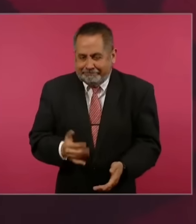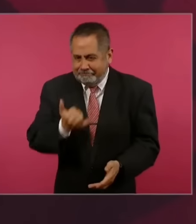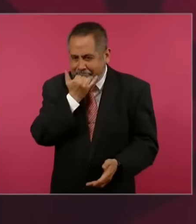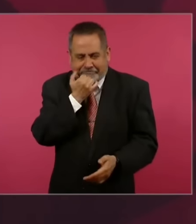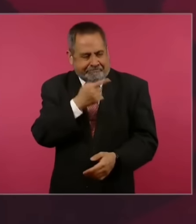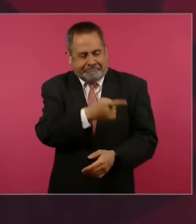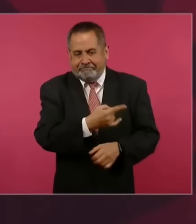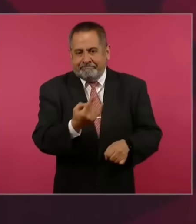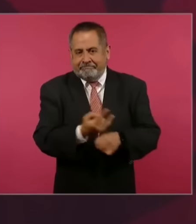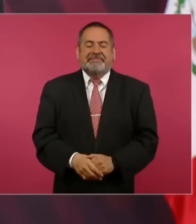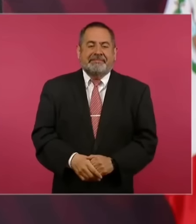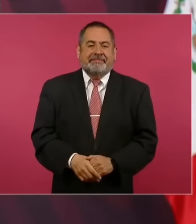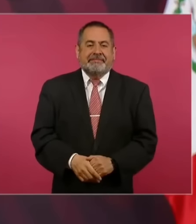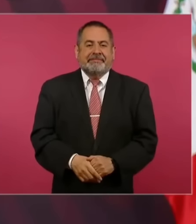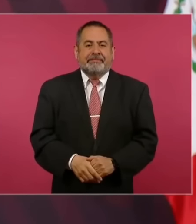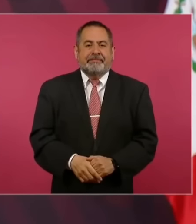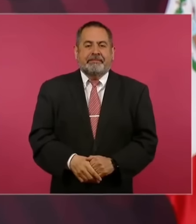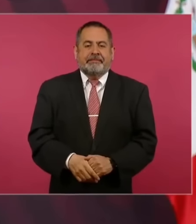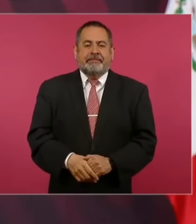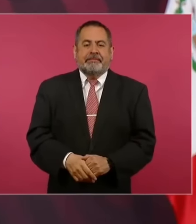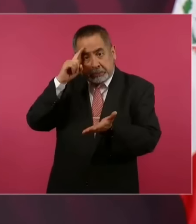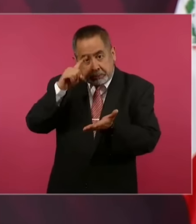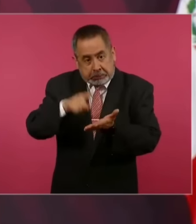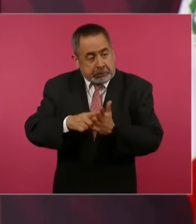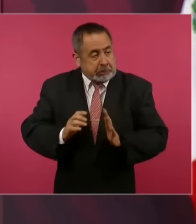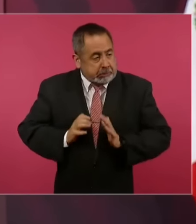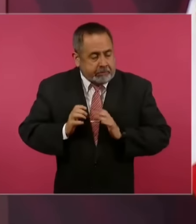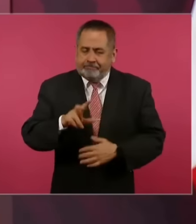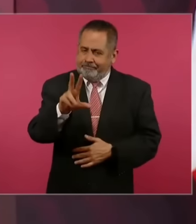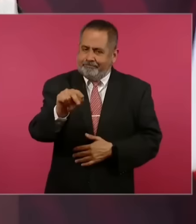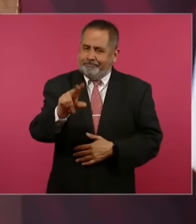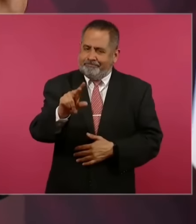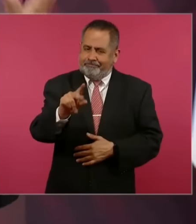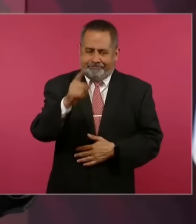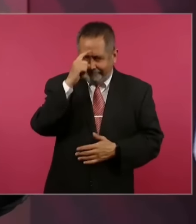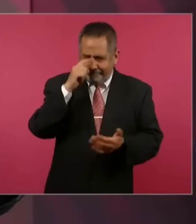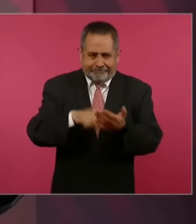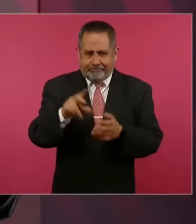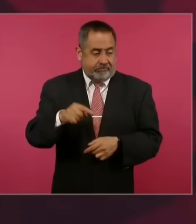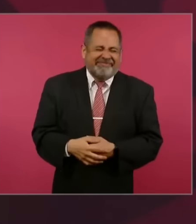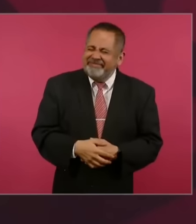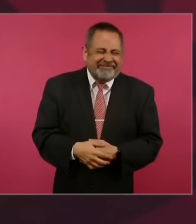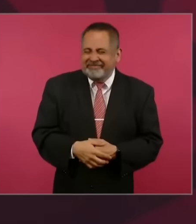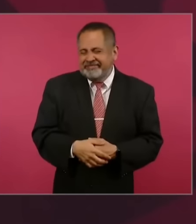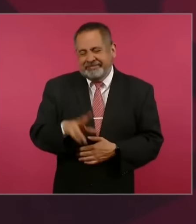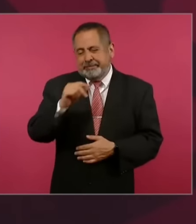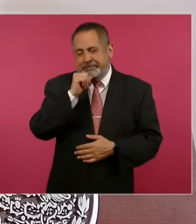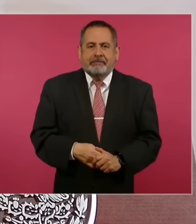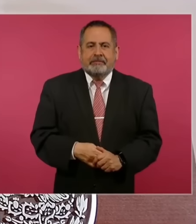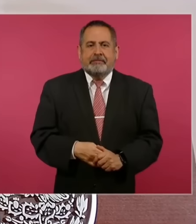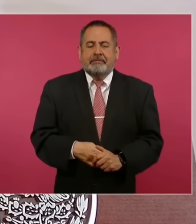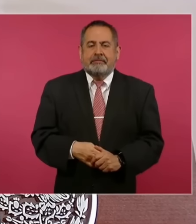Es que también eso es lo otro. No crean ustedes que son muy inteligentes. Eso también